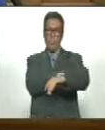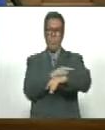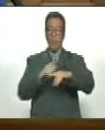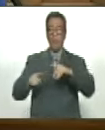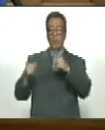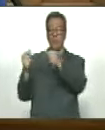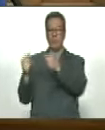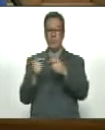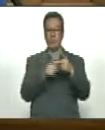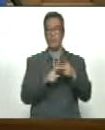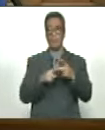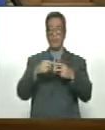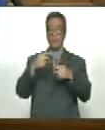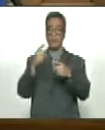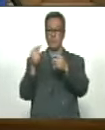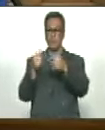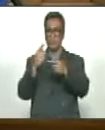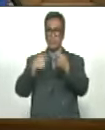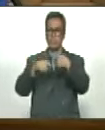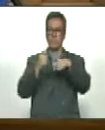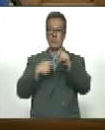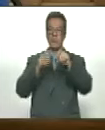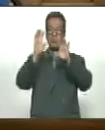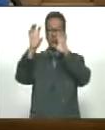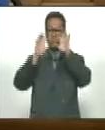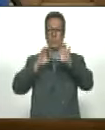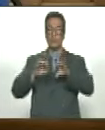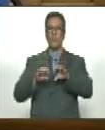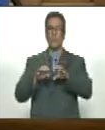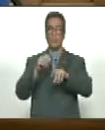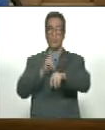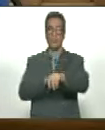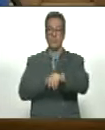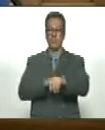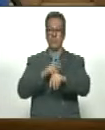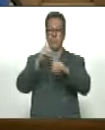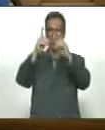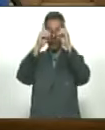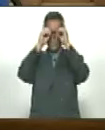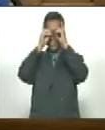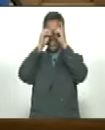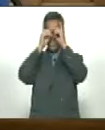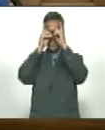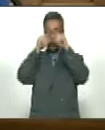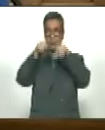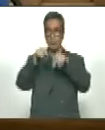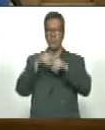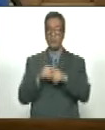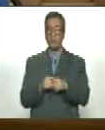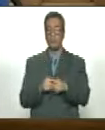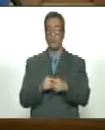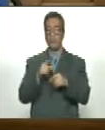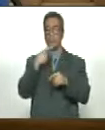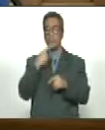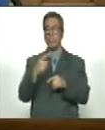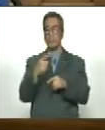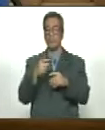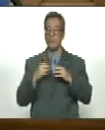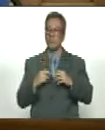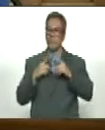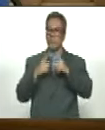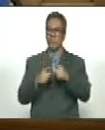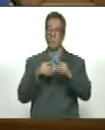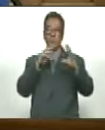de Economía, Finanzas y Comercio Exterior, doctora Delcy Eloína Rodríguez Gómez, en ocasión